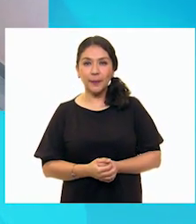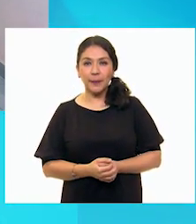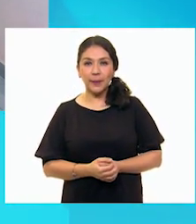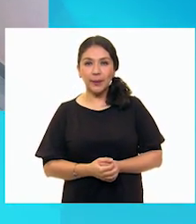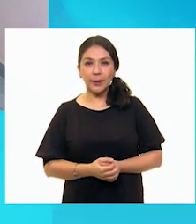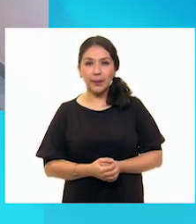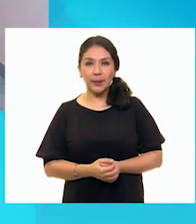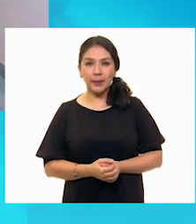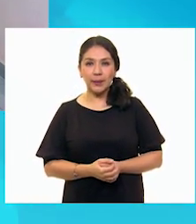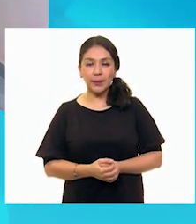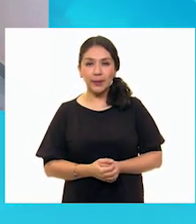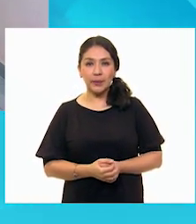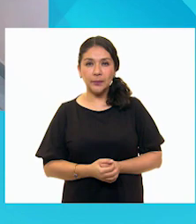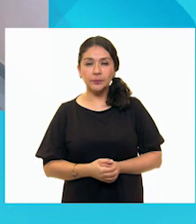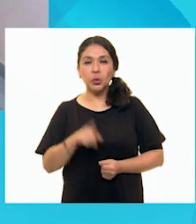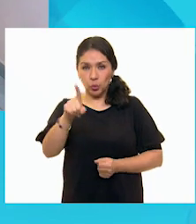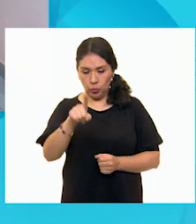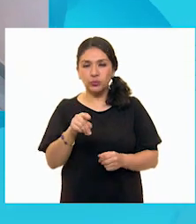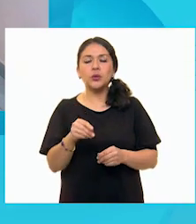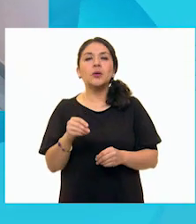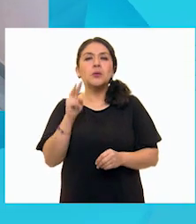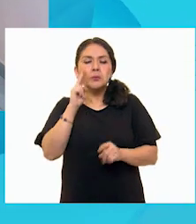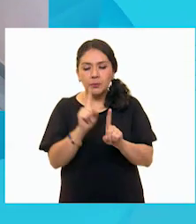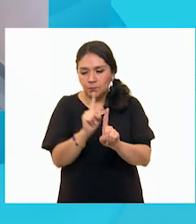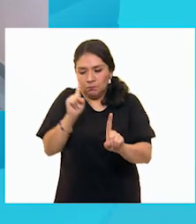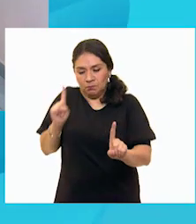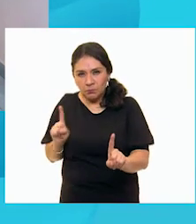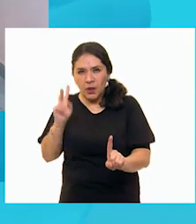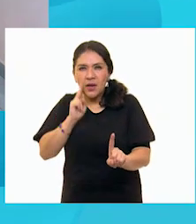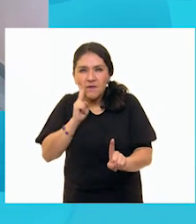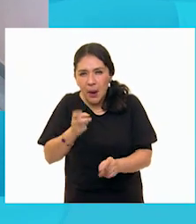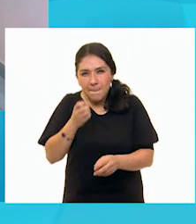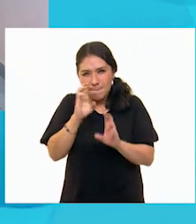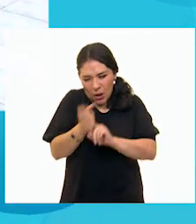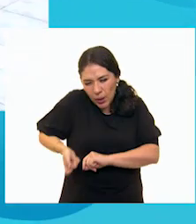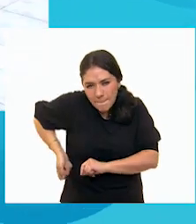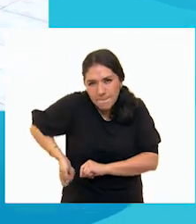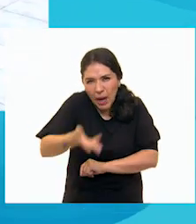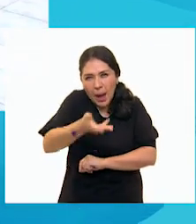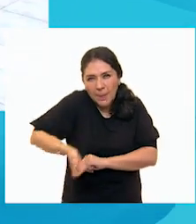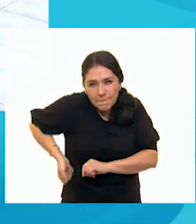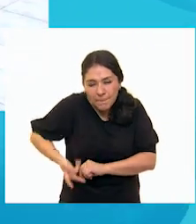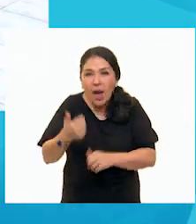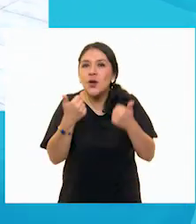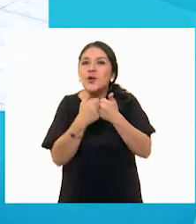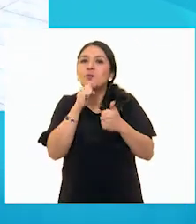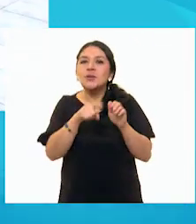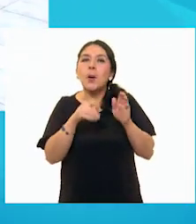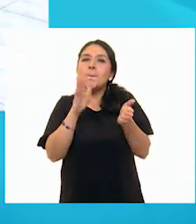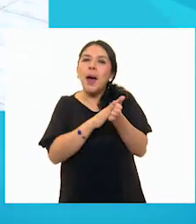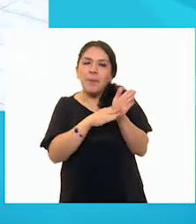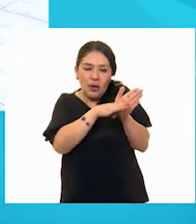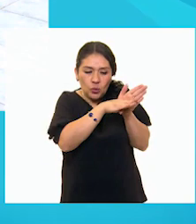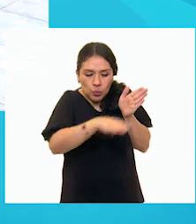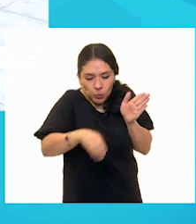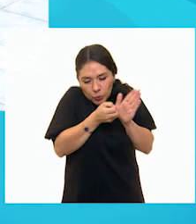Y a una cierta distancia, nos colocaremos y lanzaremos nuestras pelotitas, con ayuda de nuestra rampa de cartón,